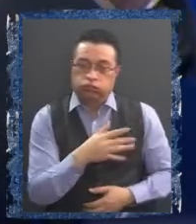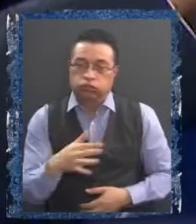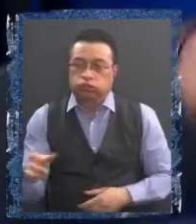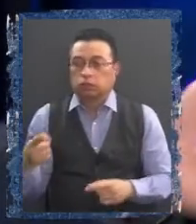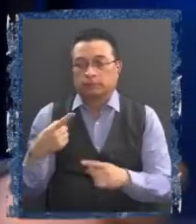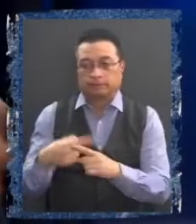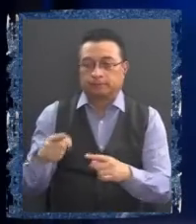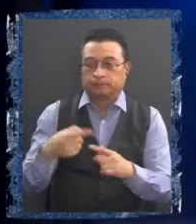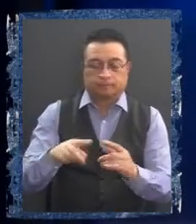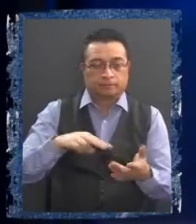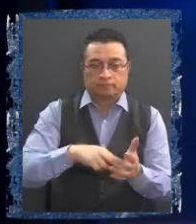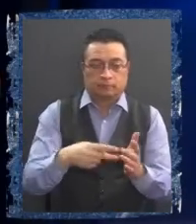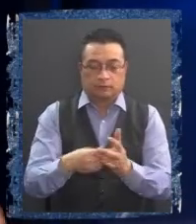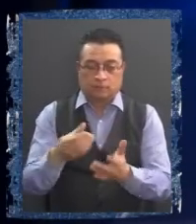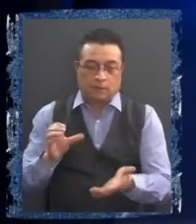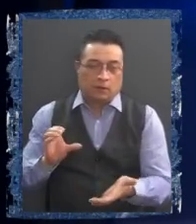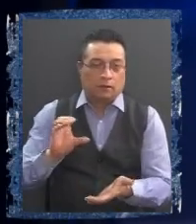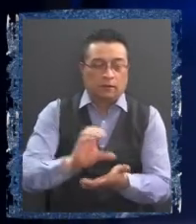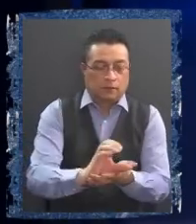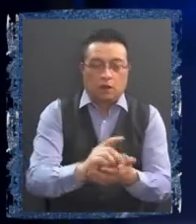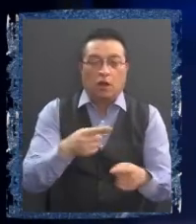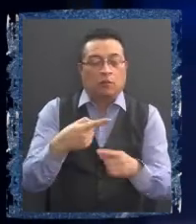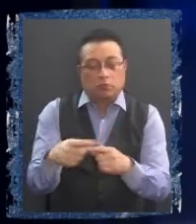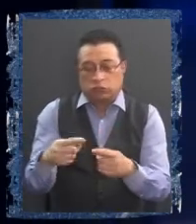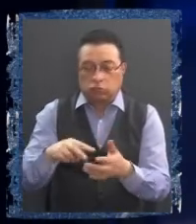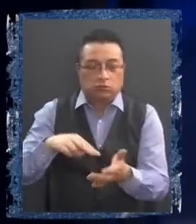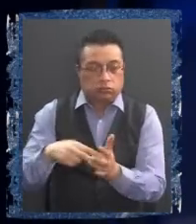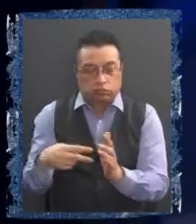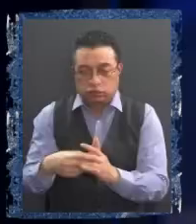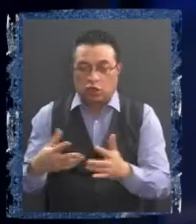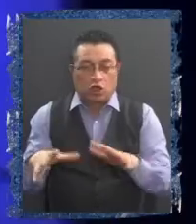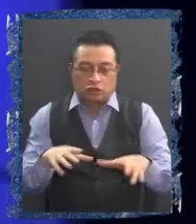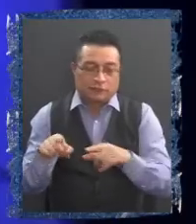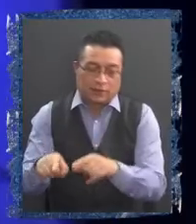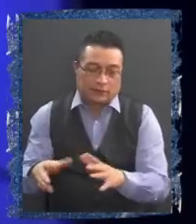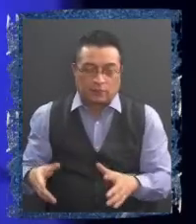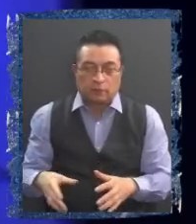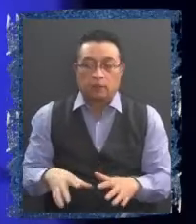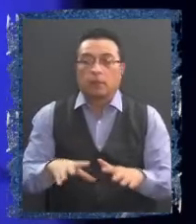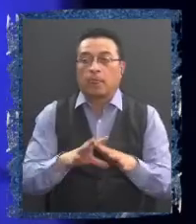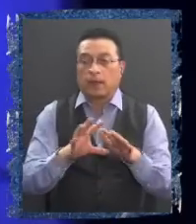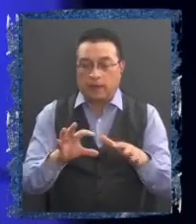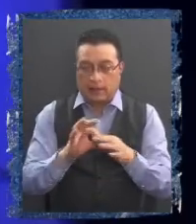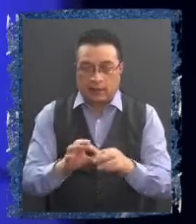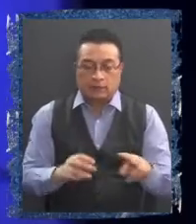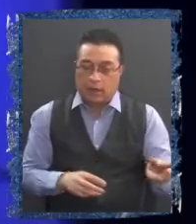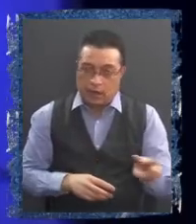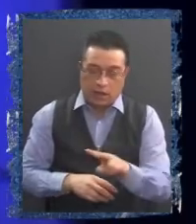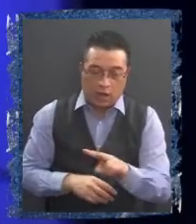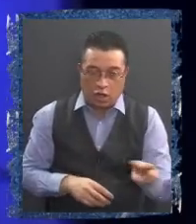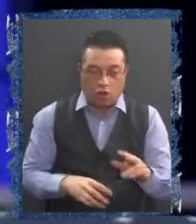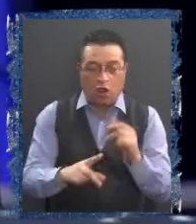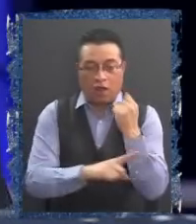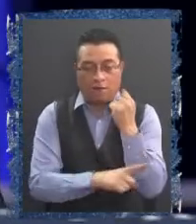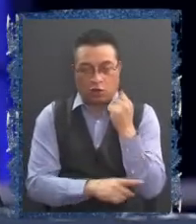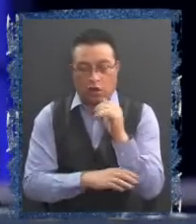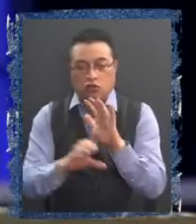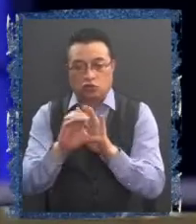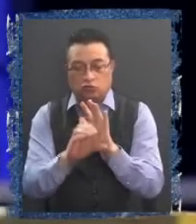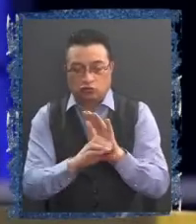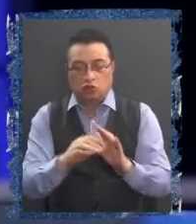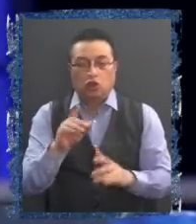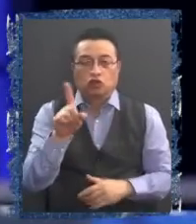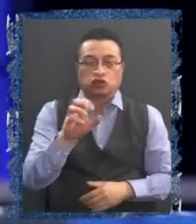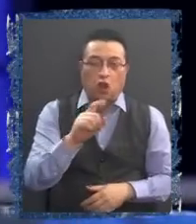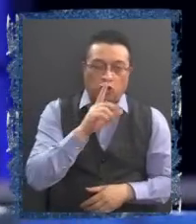dificultades presupuestarias, las dificultades que tiene una cuestión como esta. Muchas gracias a los dos constitucionalistas, Sebastián Soto y Francisco